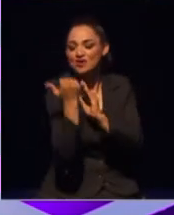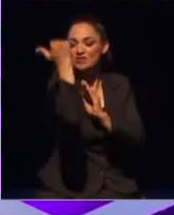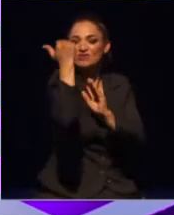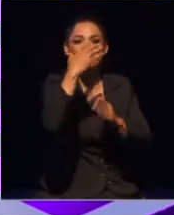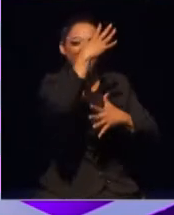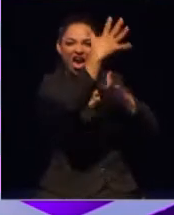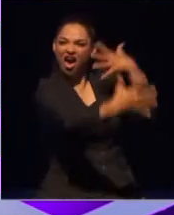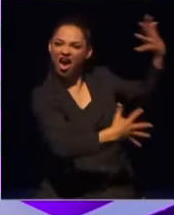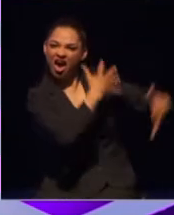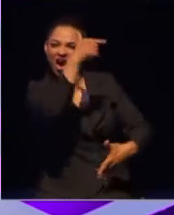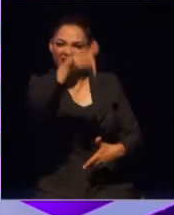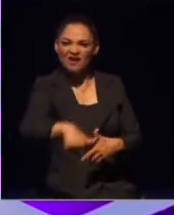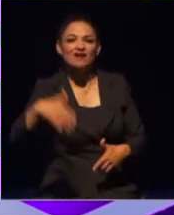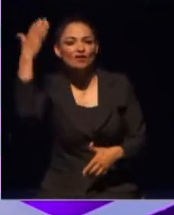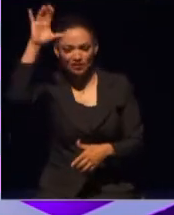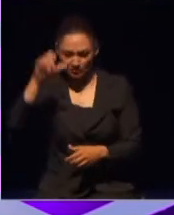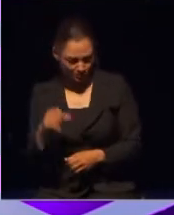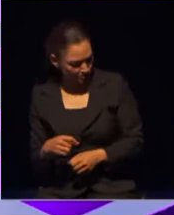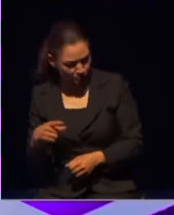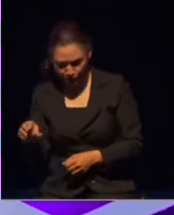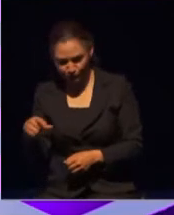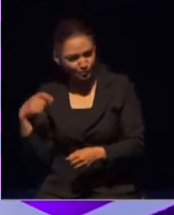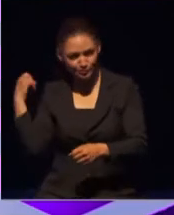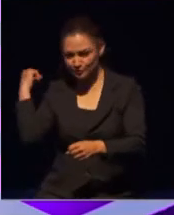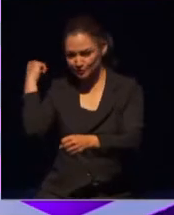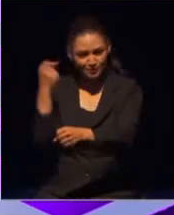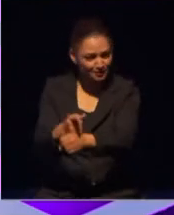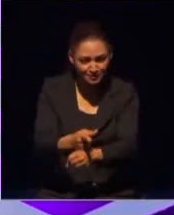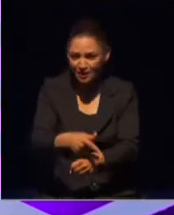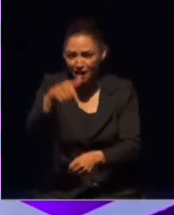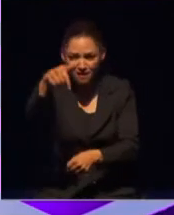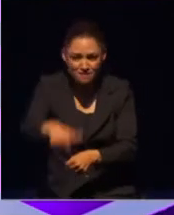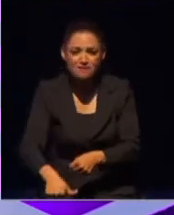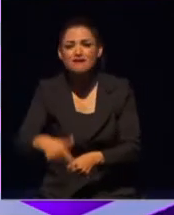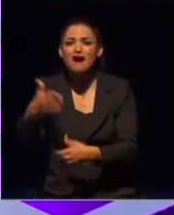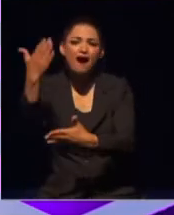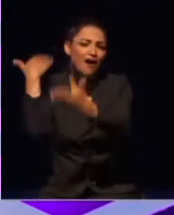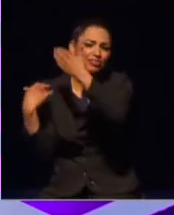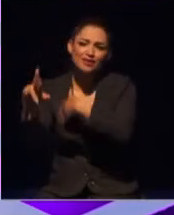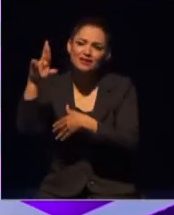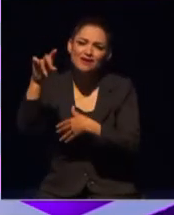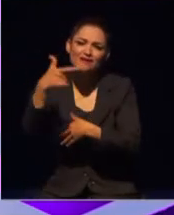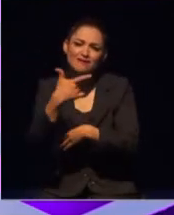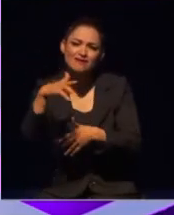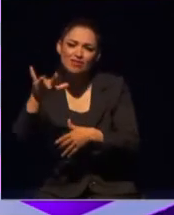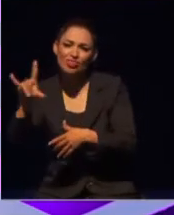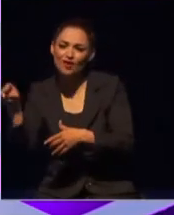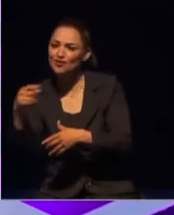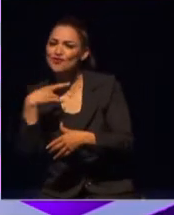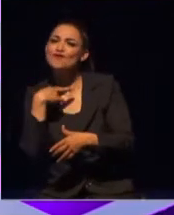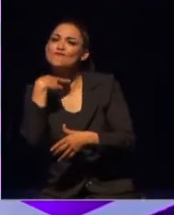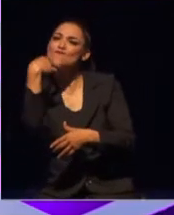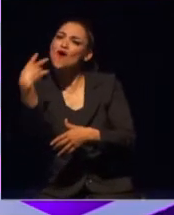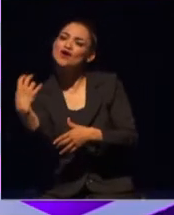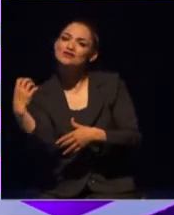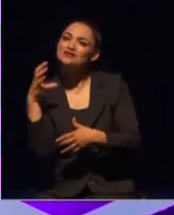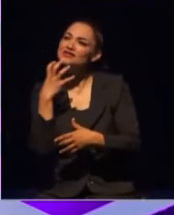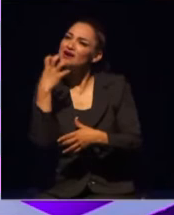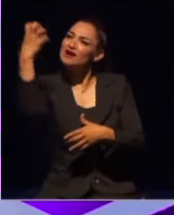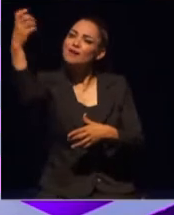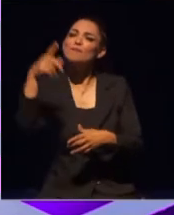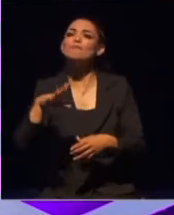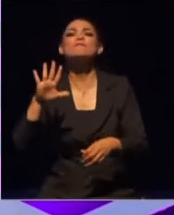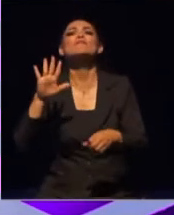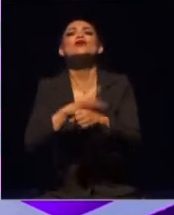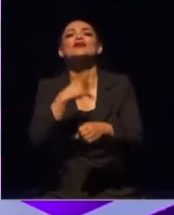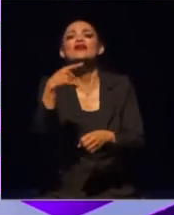Culiacán, ¿no te diste cuenta siendo regidor y hablas de que alzaste la voz y diste una rueda de prensa iniciando? ¿Y por qué se te olvidó